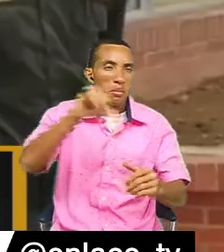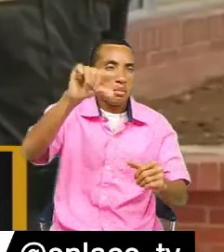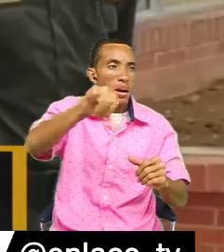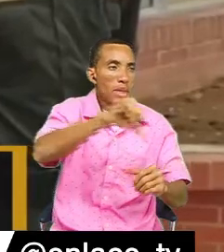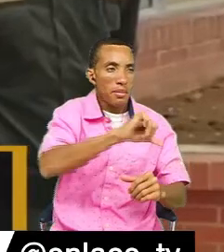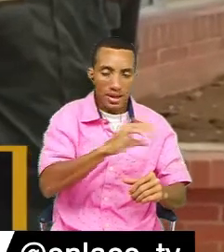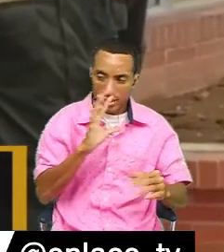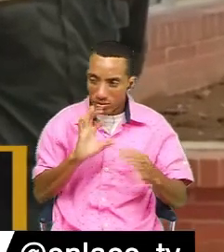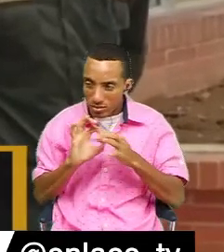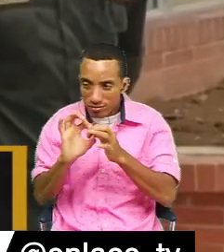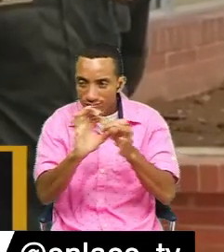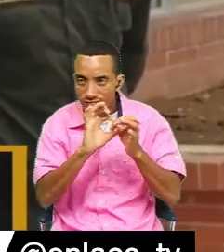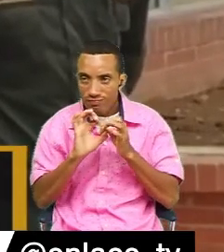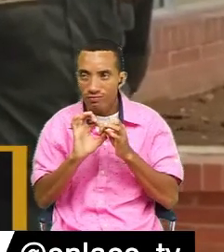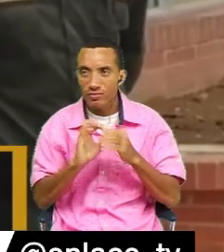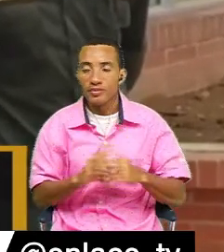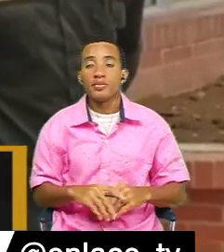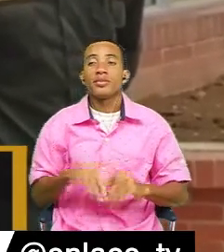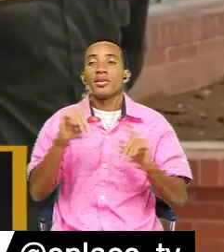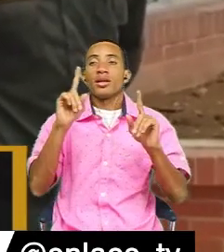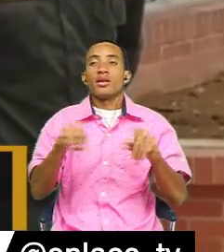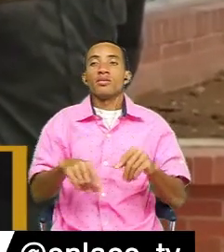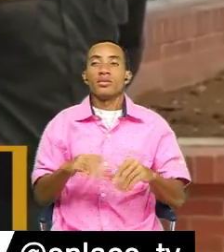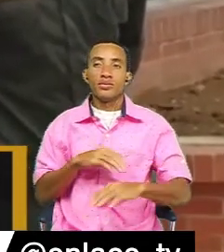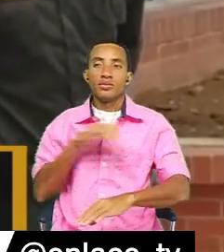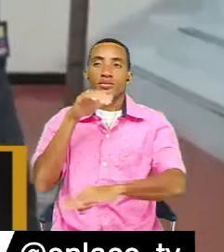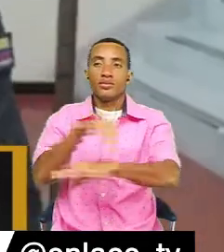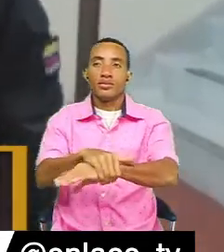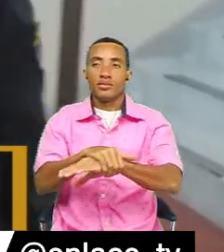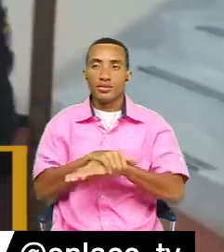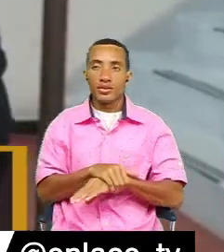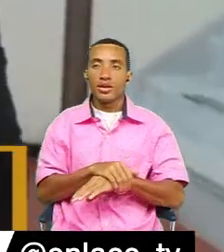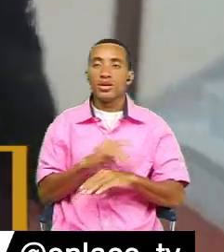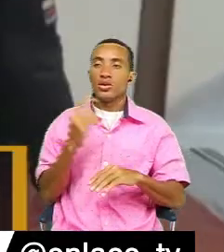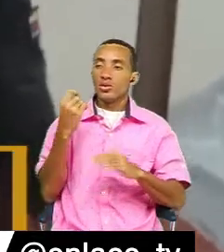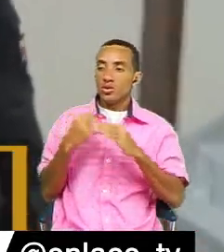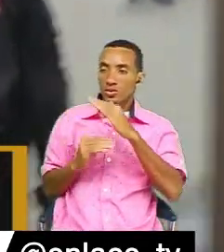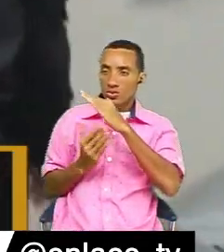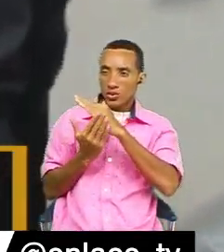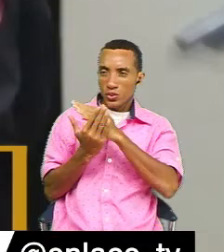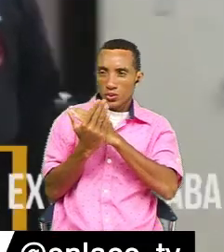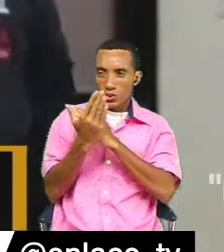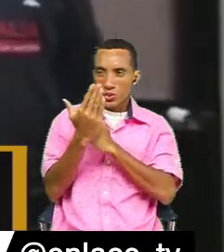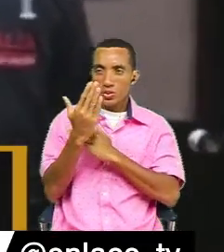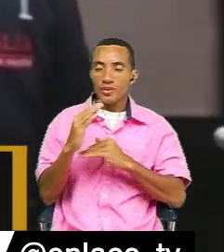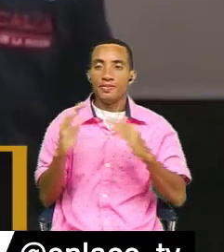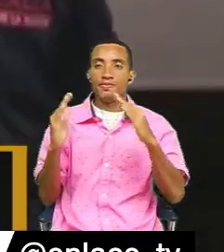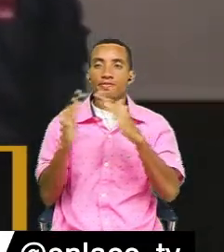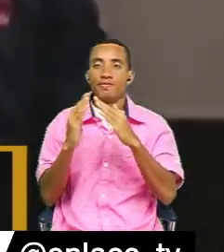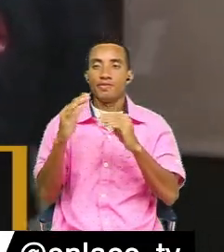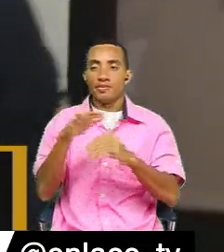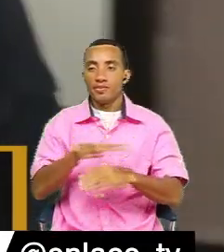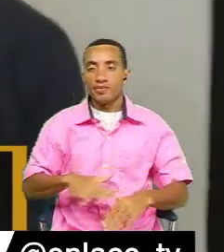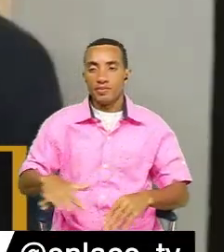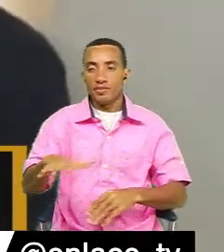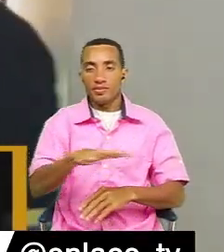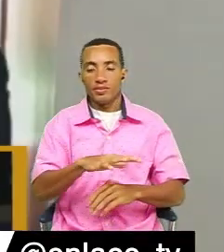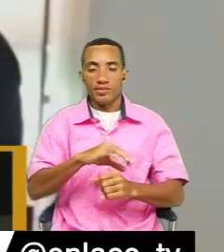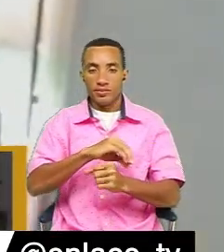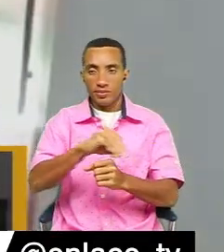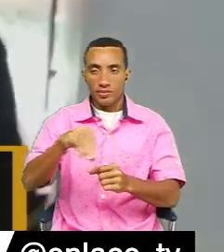haberse presentado. Alias Ochoa fue capturado mediante operativo allanamiento esta madrugada cuando se encontraba en una vivienda del barrio Arenal en la Comuna